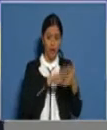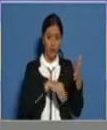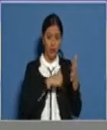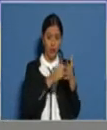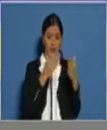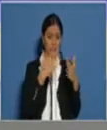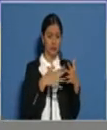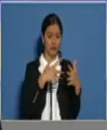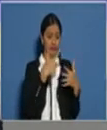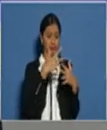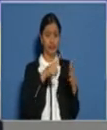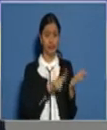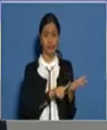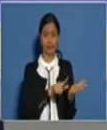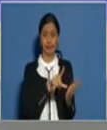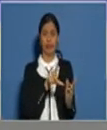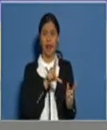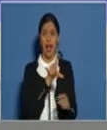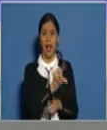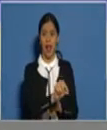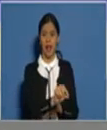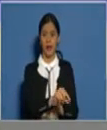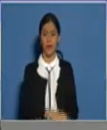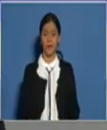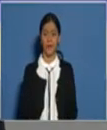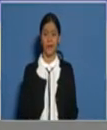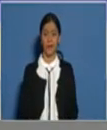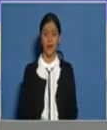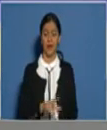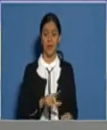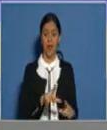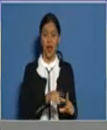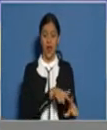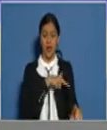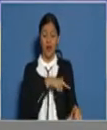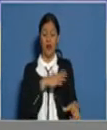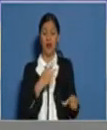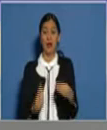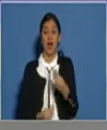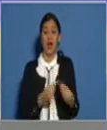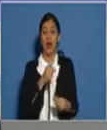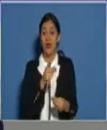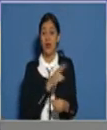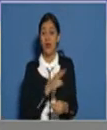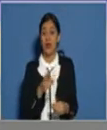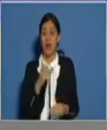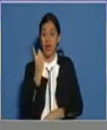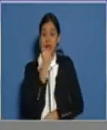esa rutina para que la ciudadanía conozca de cerca qué es lo que hacen durante el día? Sí, los horarios se